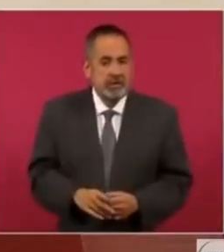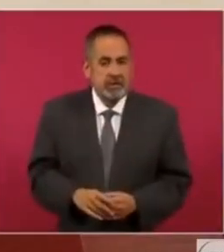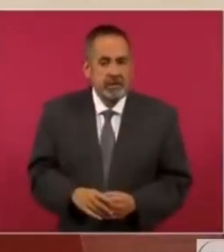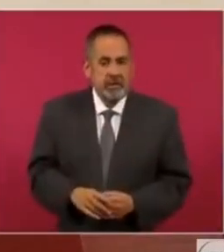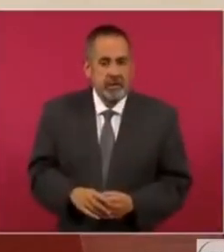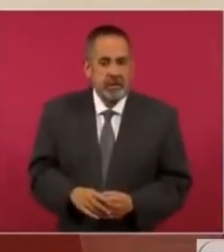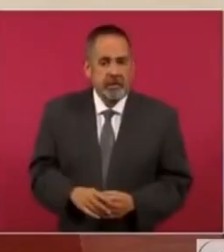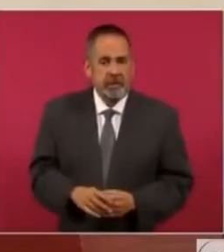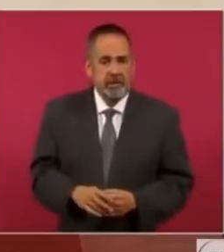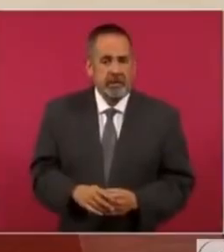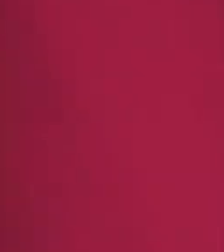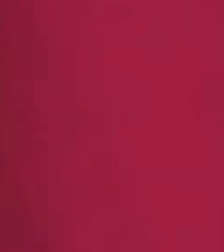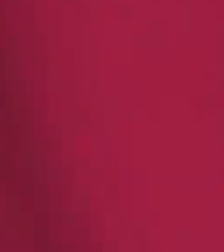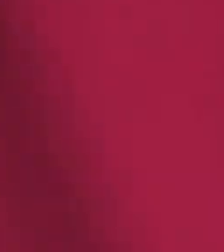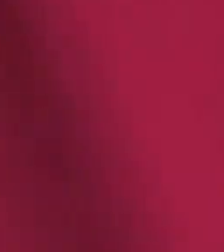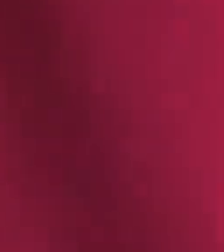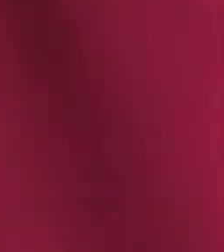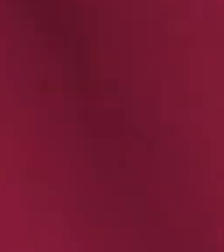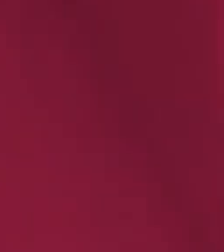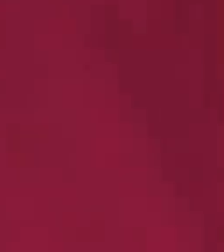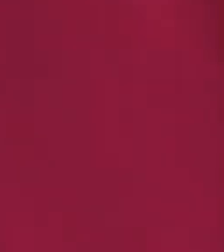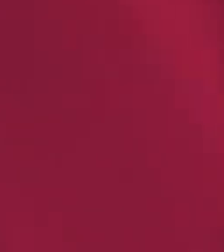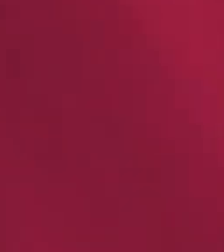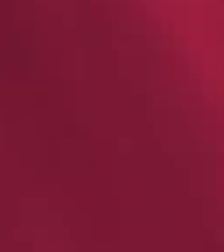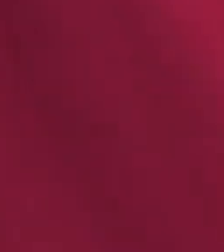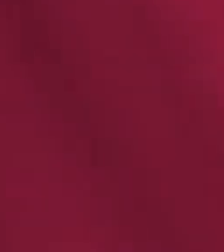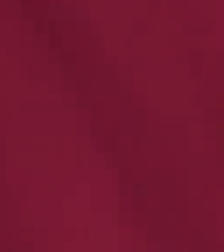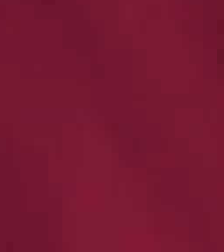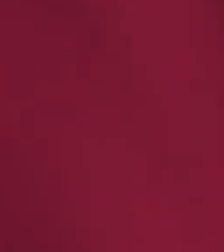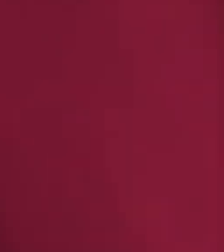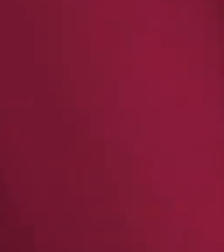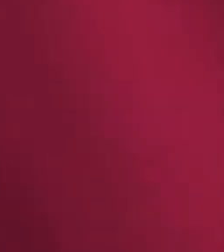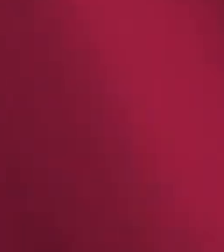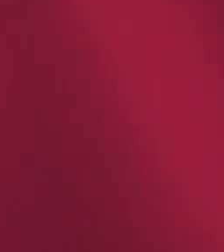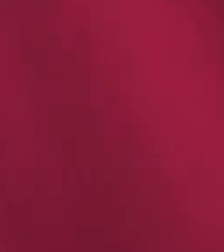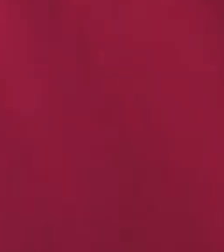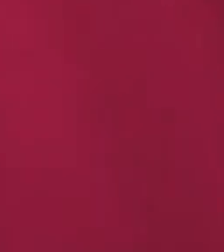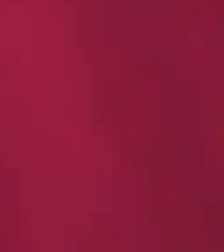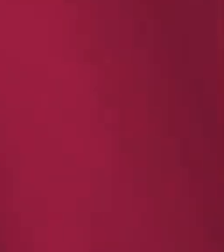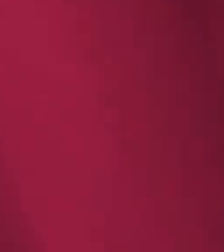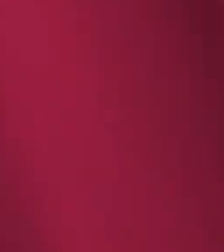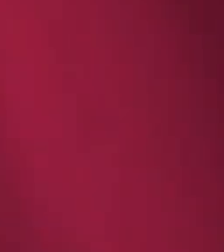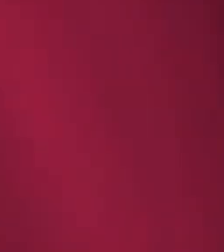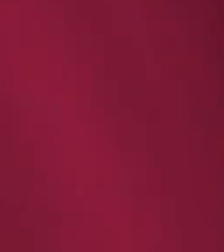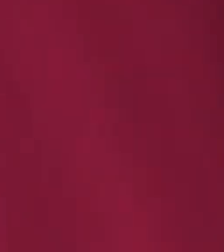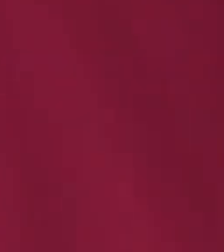Comisión Federal de Electricidad. Gobierno de México.